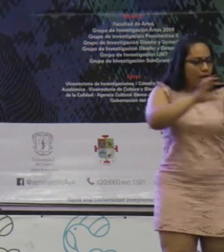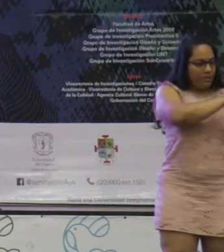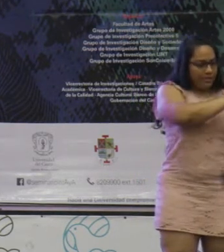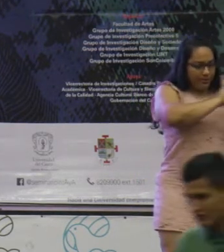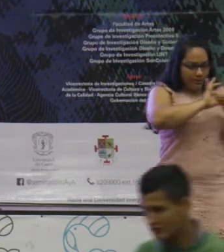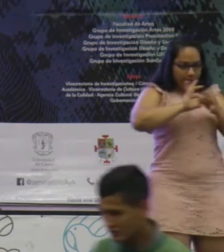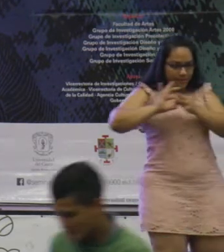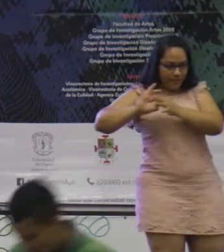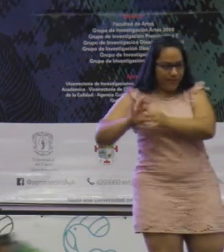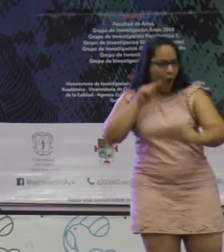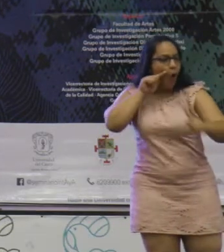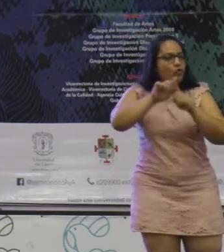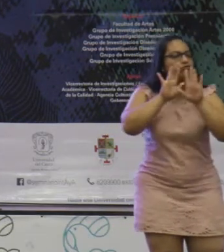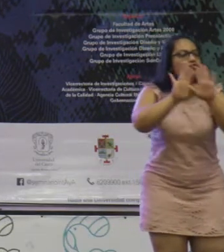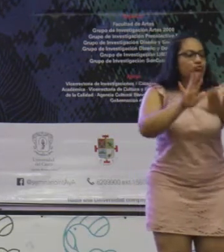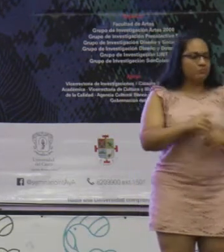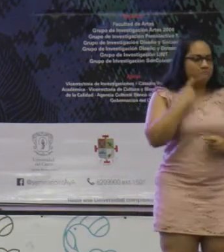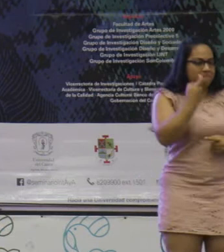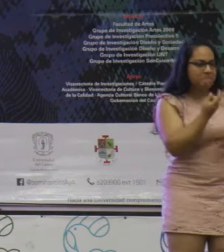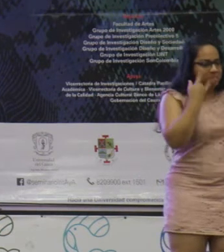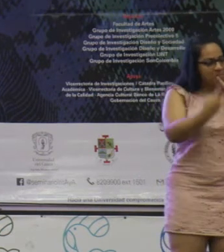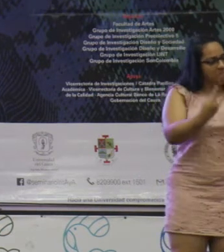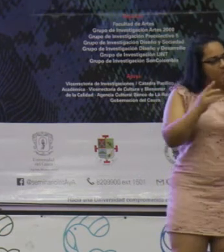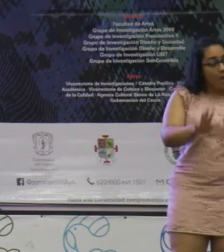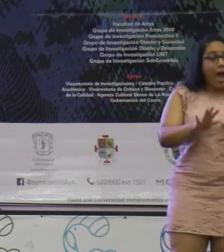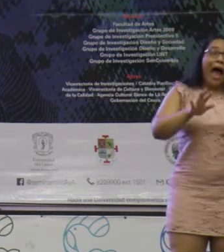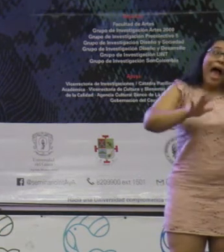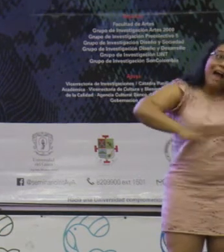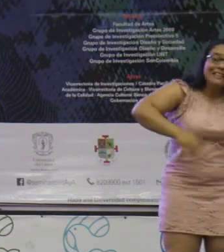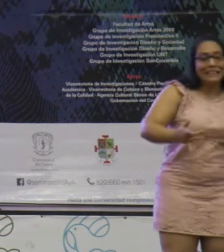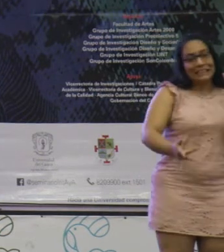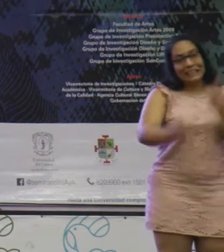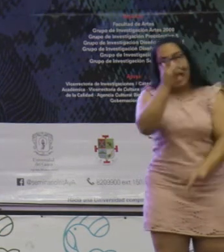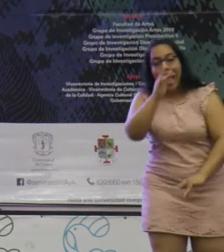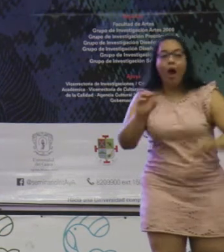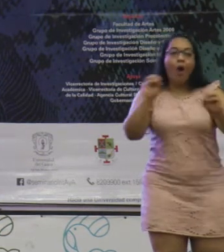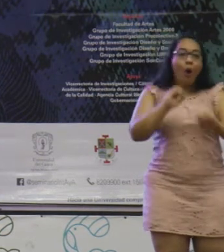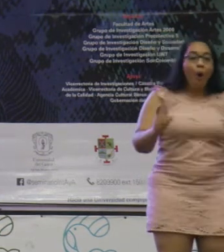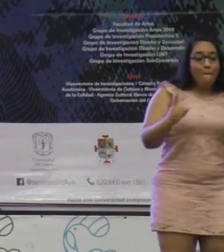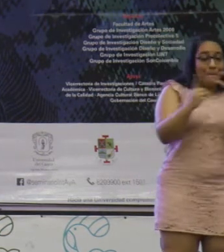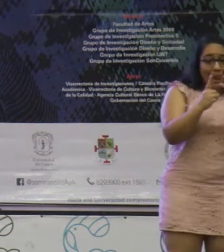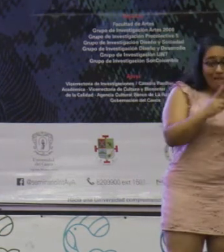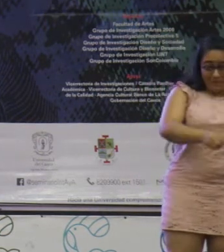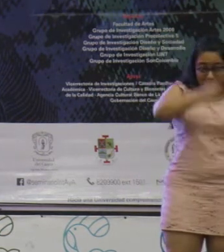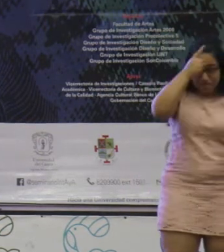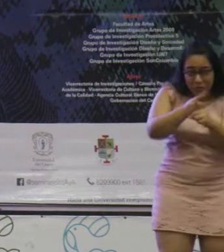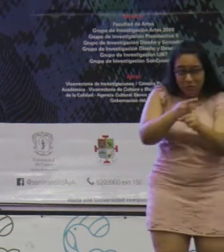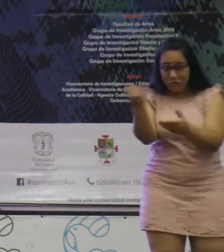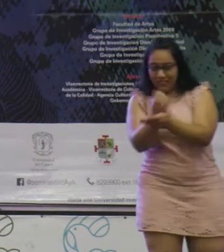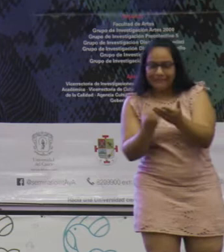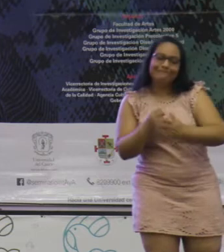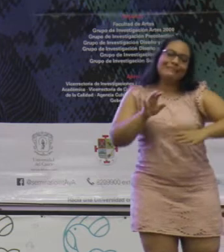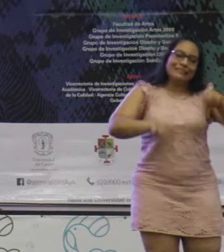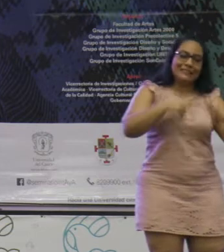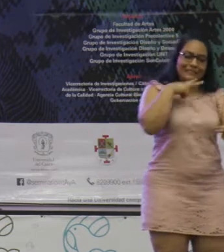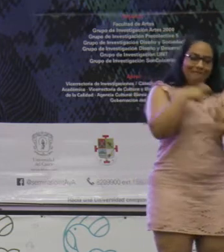lo que ellos quieren o están buscando. Eso obviamente nunca se da, no hay una relación natural entre palabras e imágenes, pero esa pretensión es